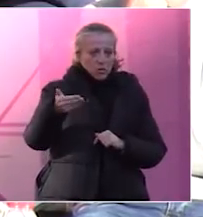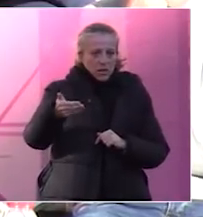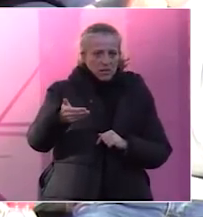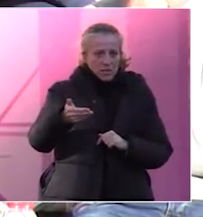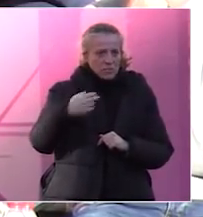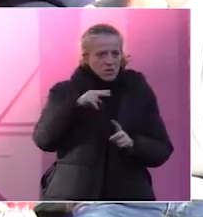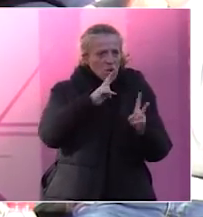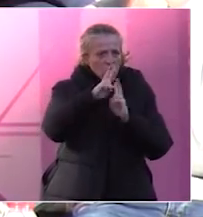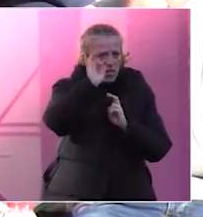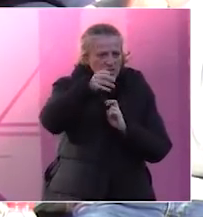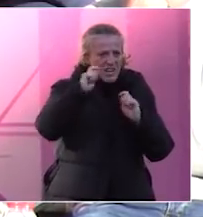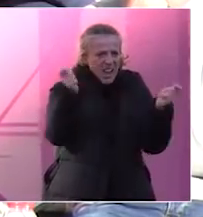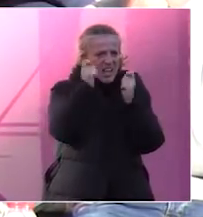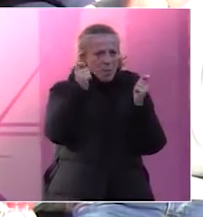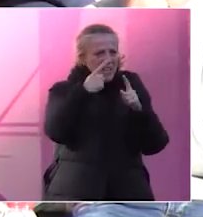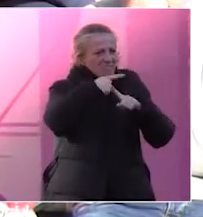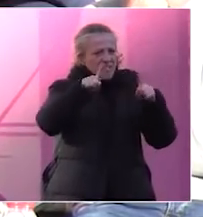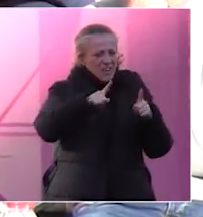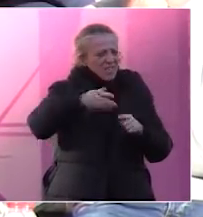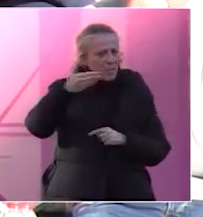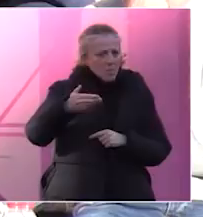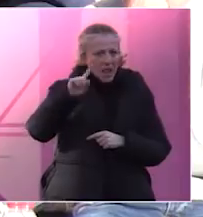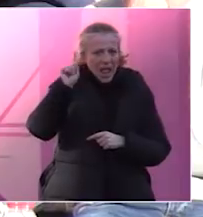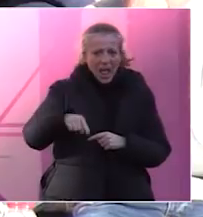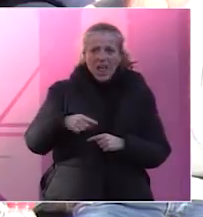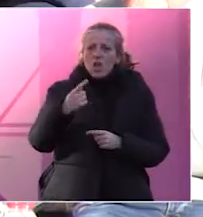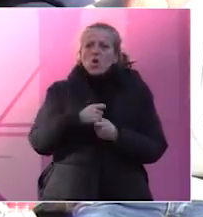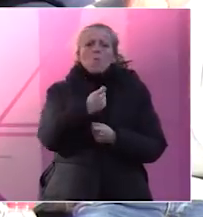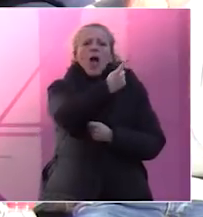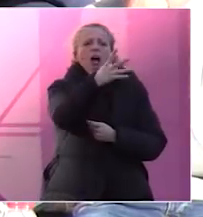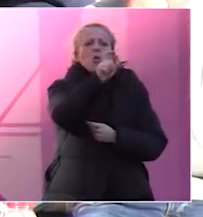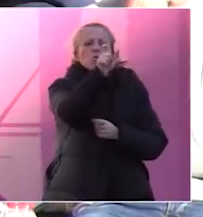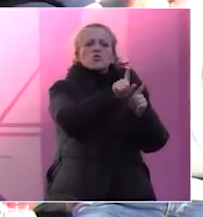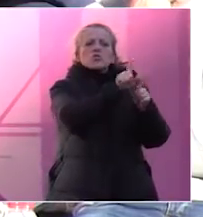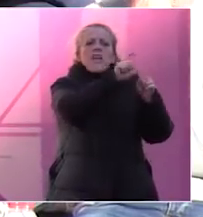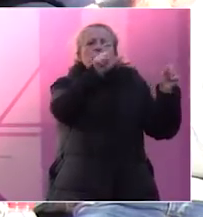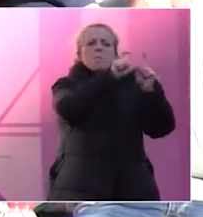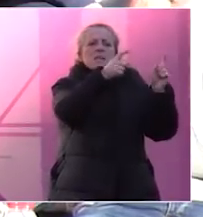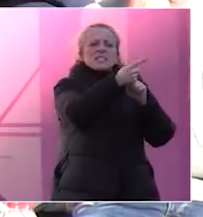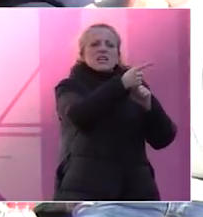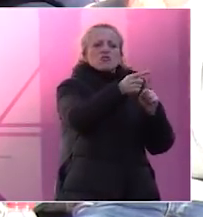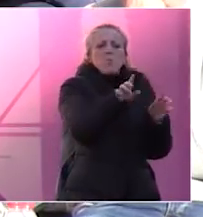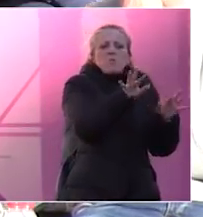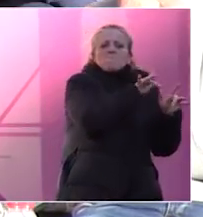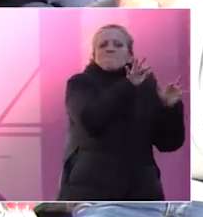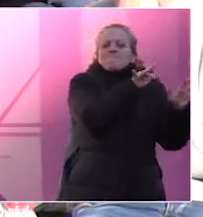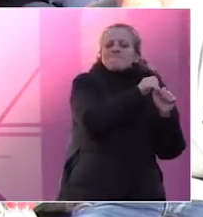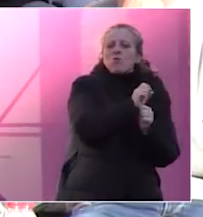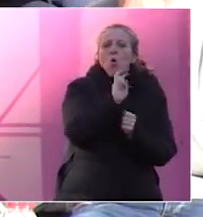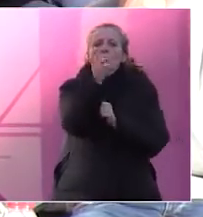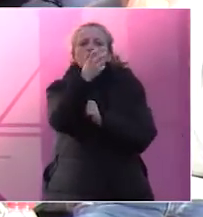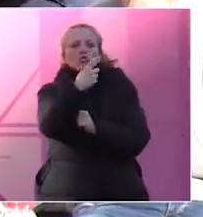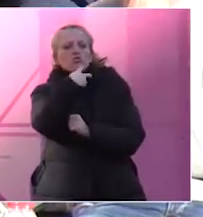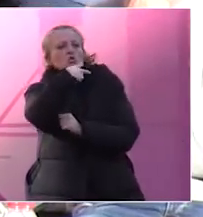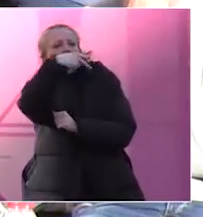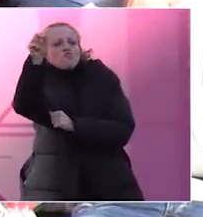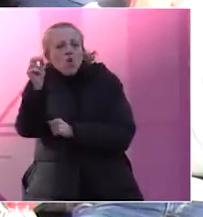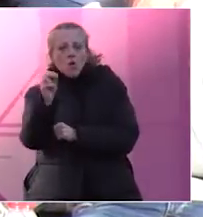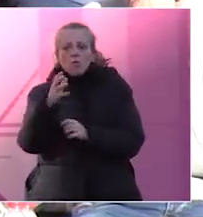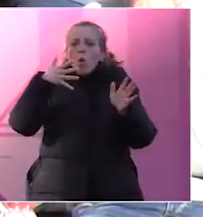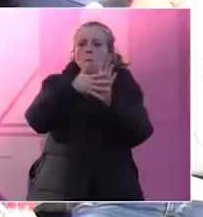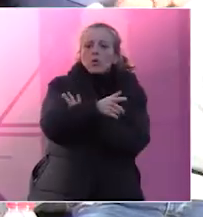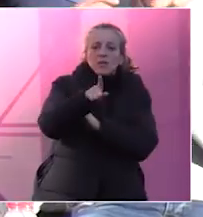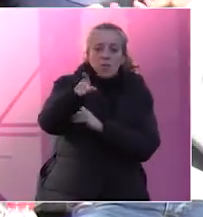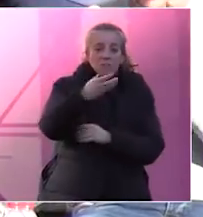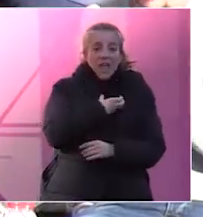esta campaña entre los que se dejan comprar por las eléctricas y los que no. Y precisamente por eso el Ayuntamiento de Barcelona se